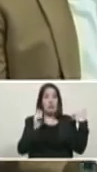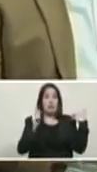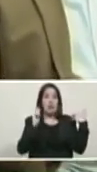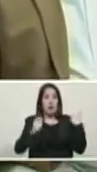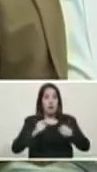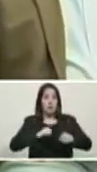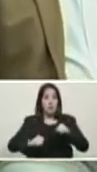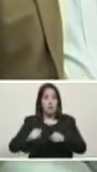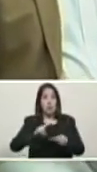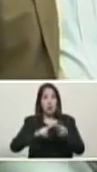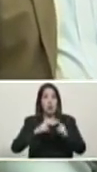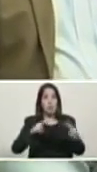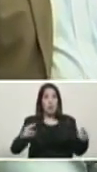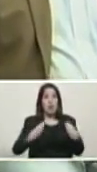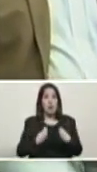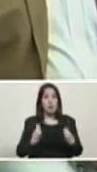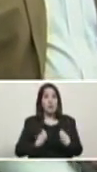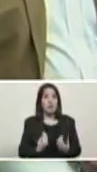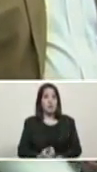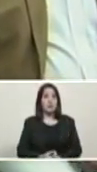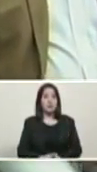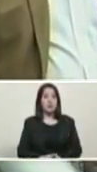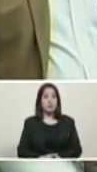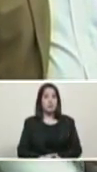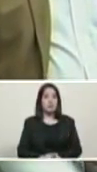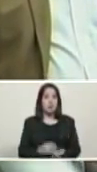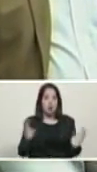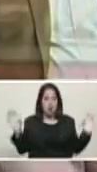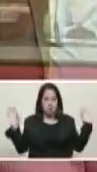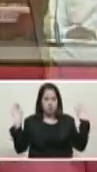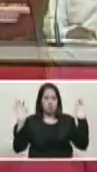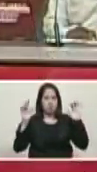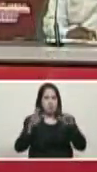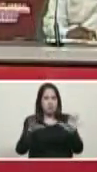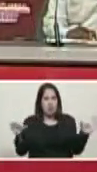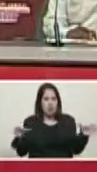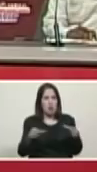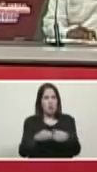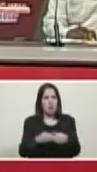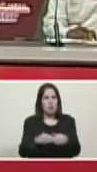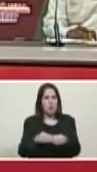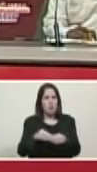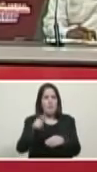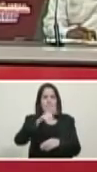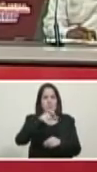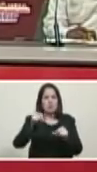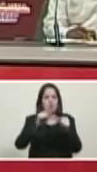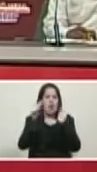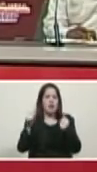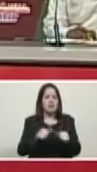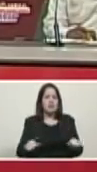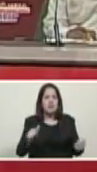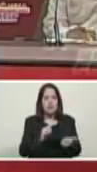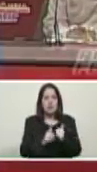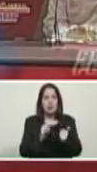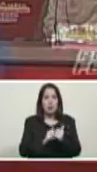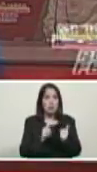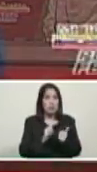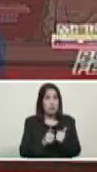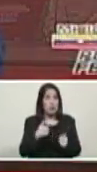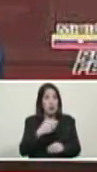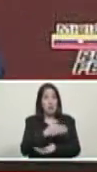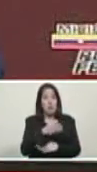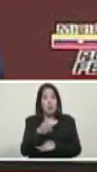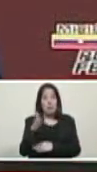vida que agrupa a artistas deportistas están recorriendo a honor en el país yo